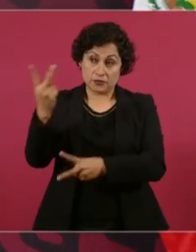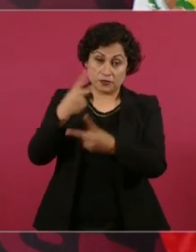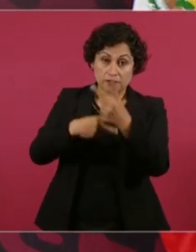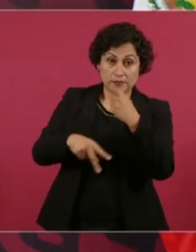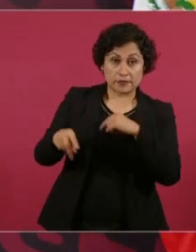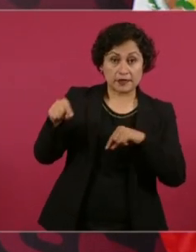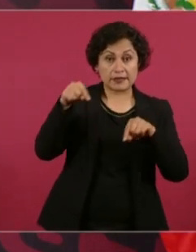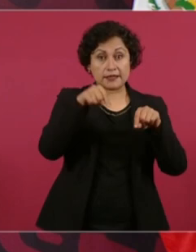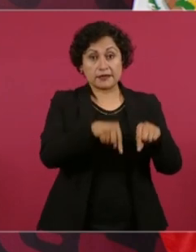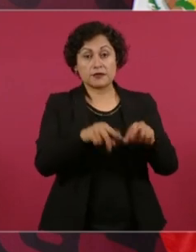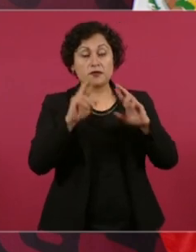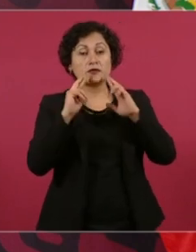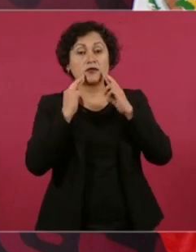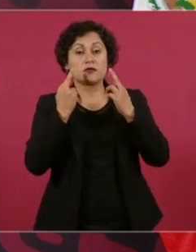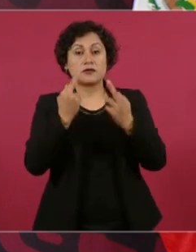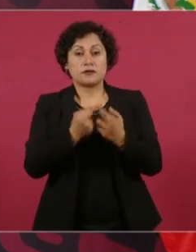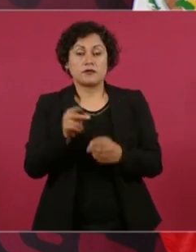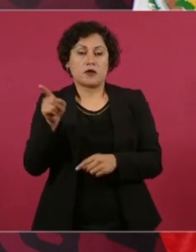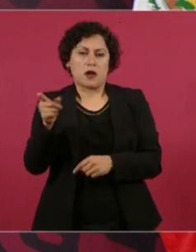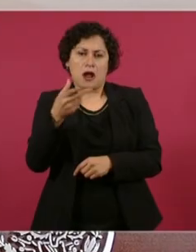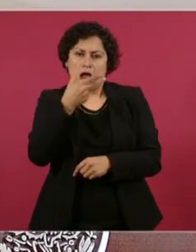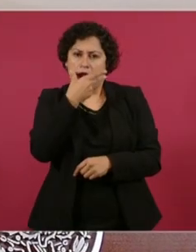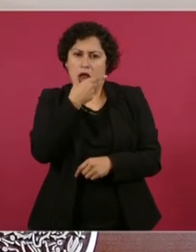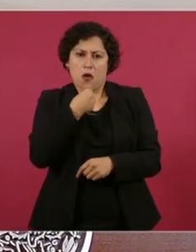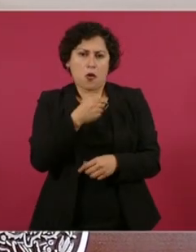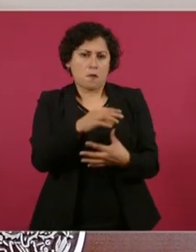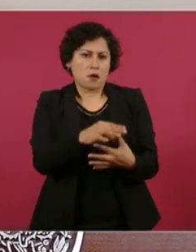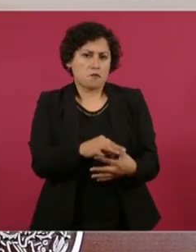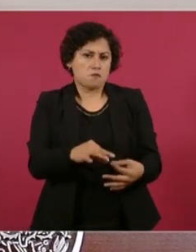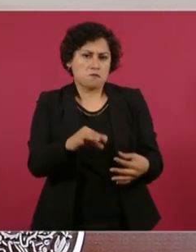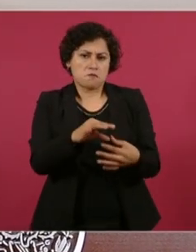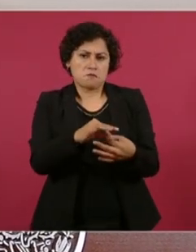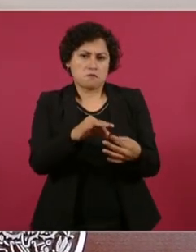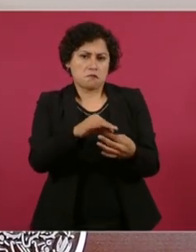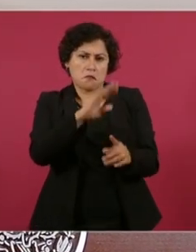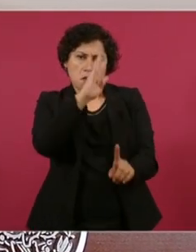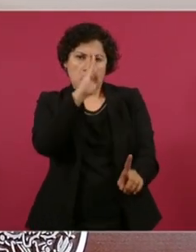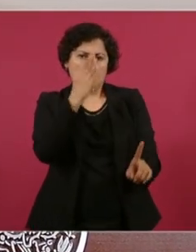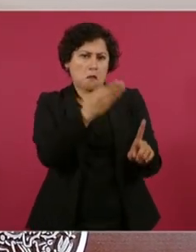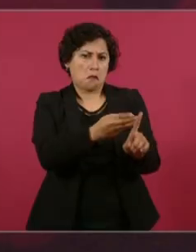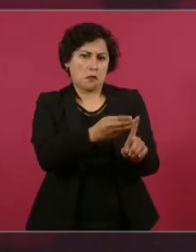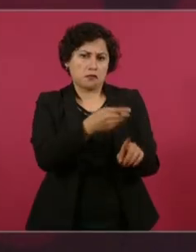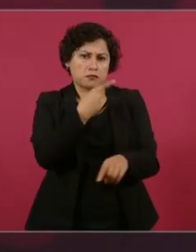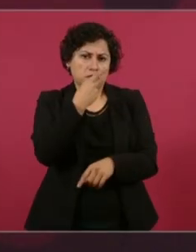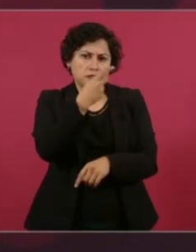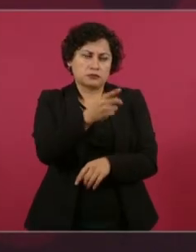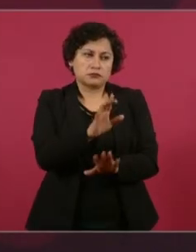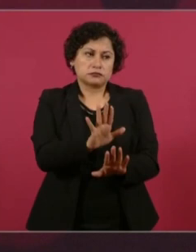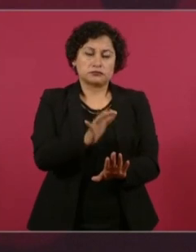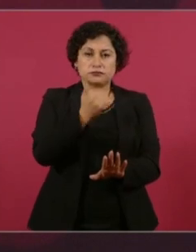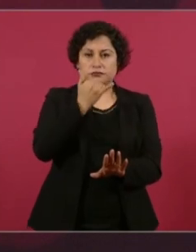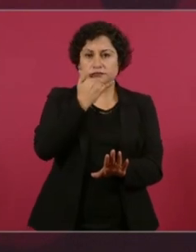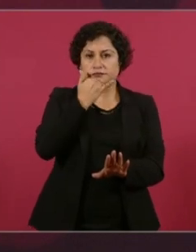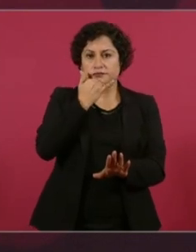de manera muy objetiva, les dijo, pues son procesos distintos,